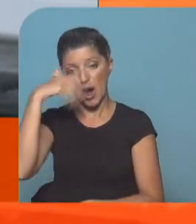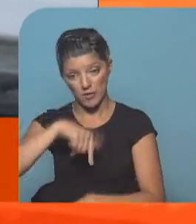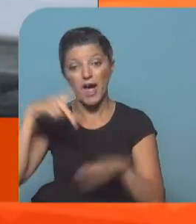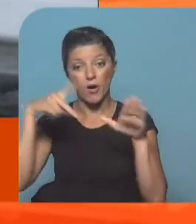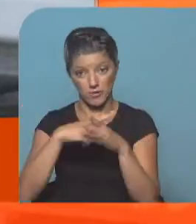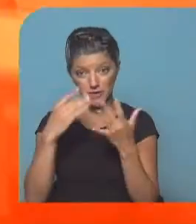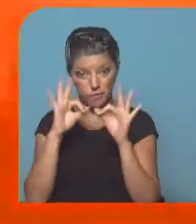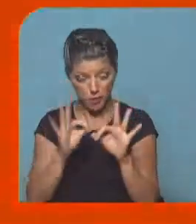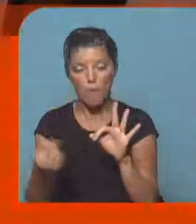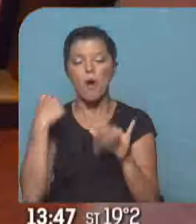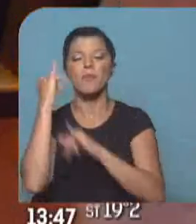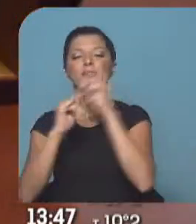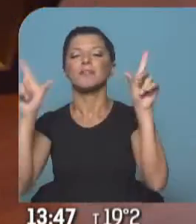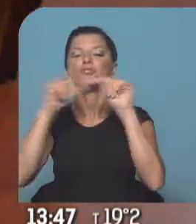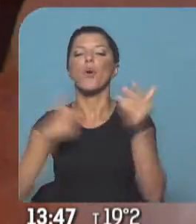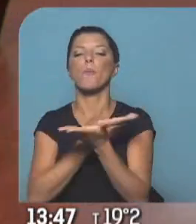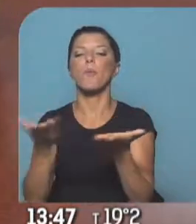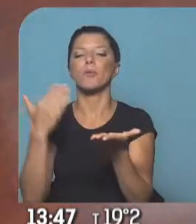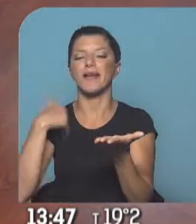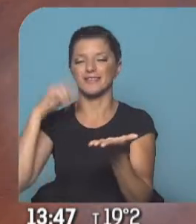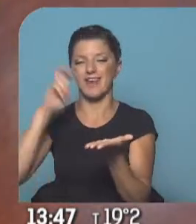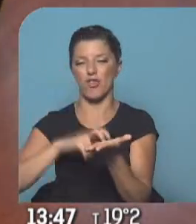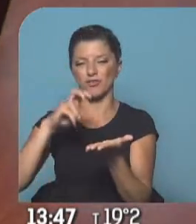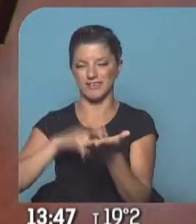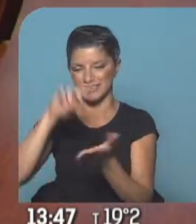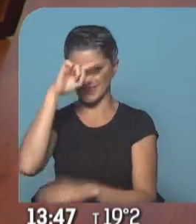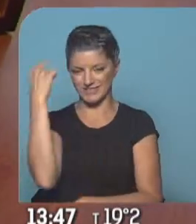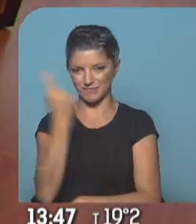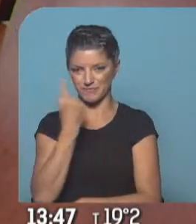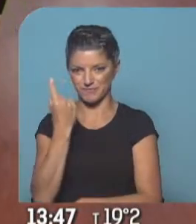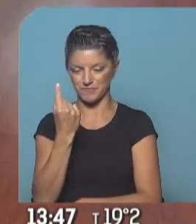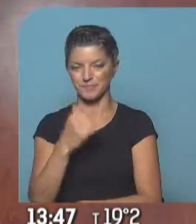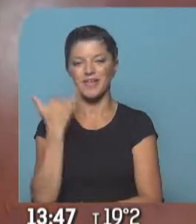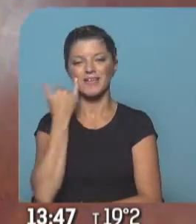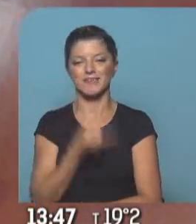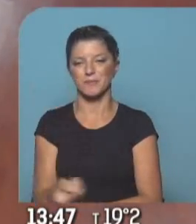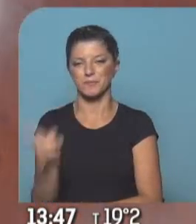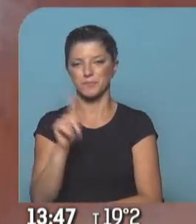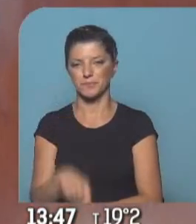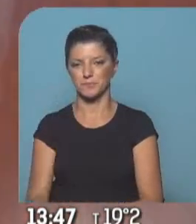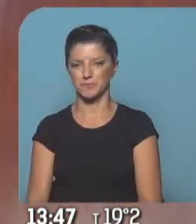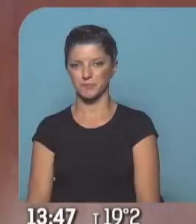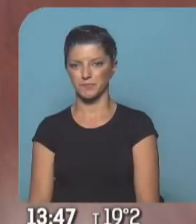esta edición de Televisión Pública Argentina Noticias Internacional. Ya volvemos.